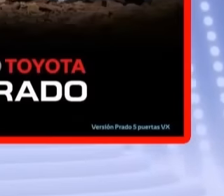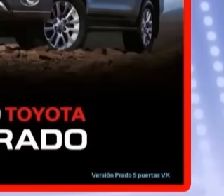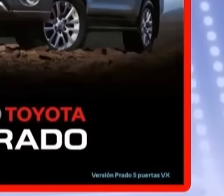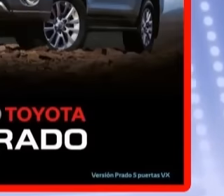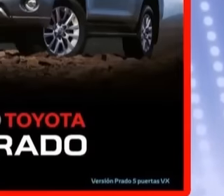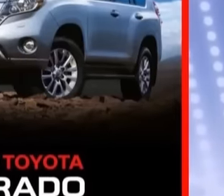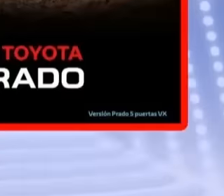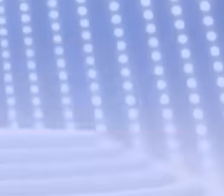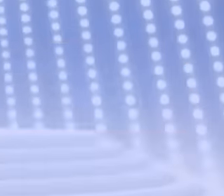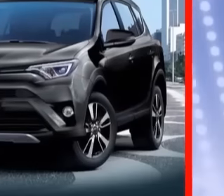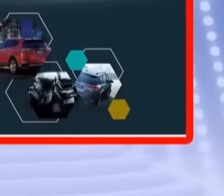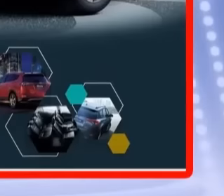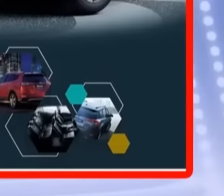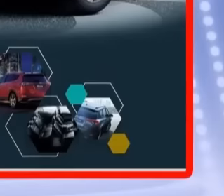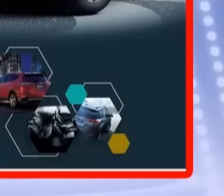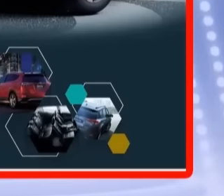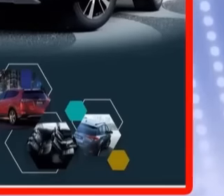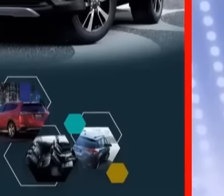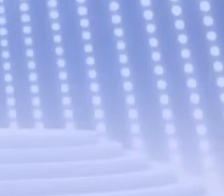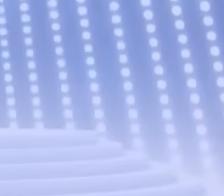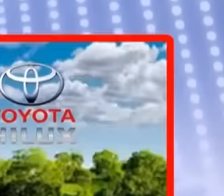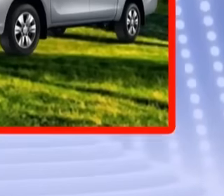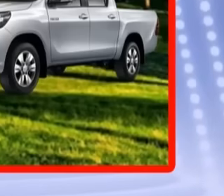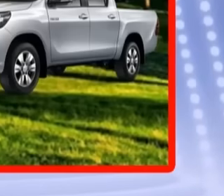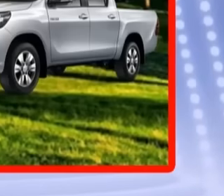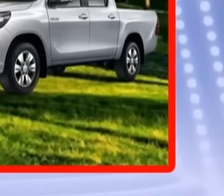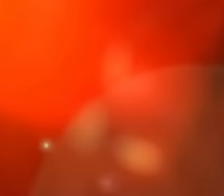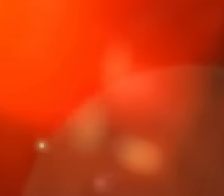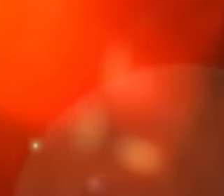noviembre. Aproveche descuentos especiales.